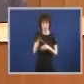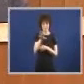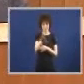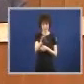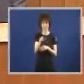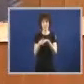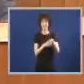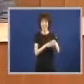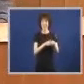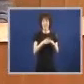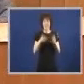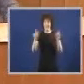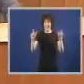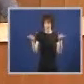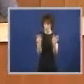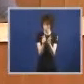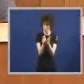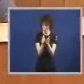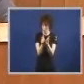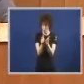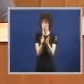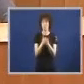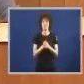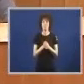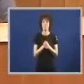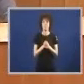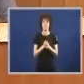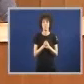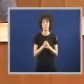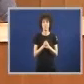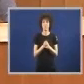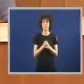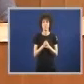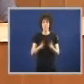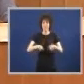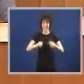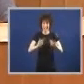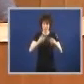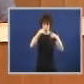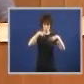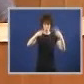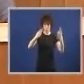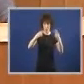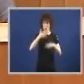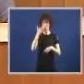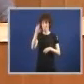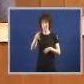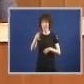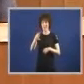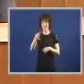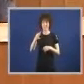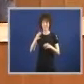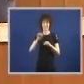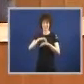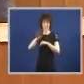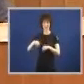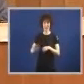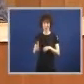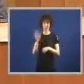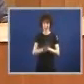reducción, ademais, con todo isto, do peso do gasto público, do peso na riqueza nacional é evidente. En